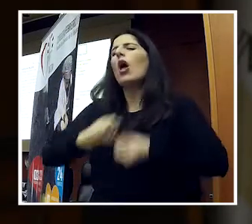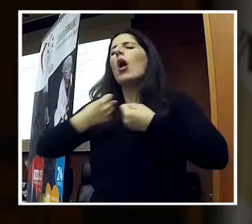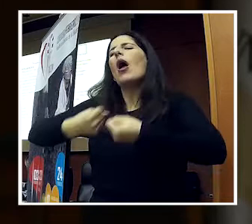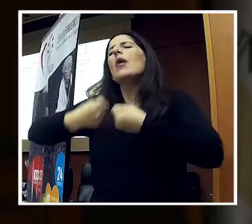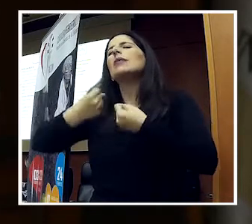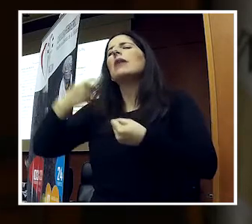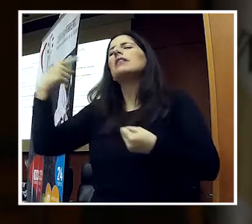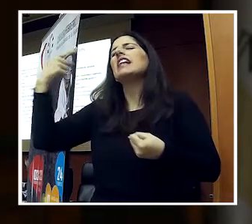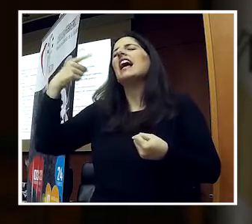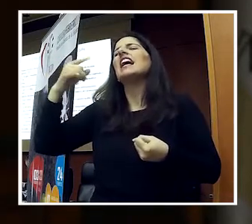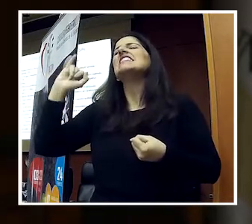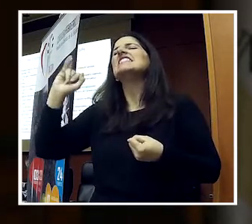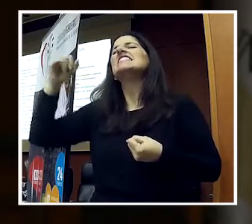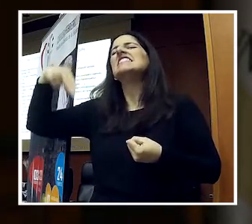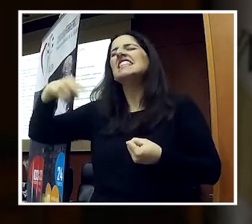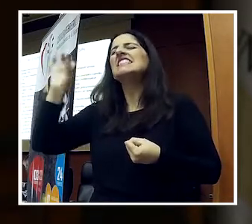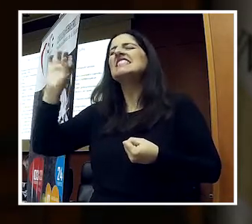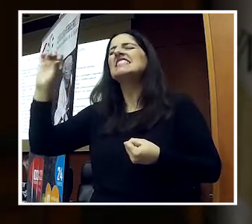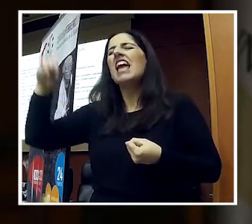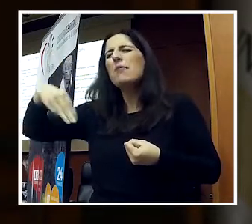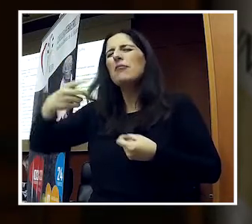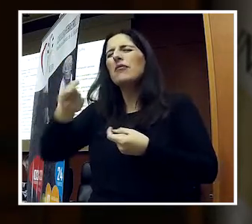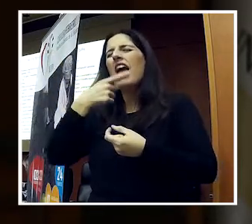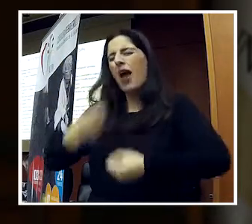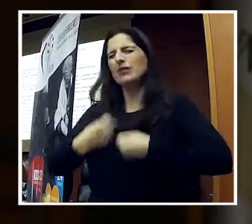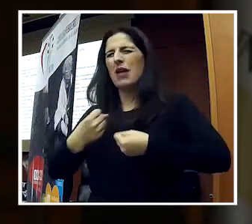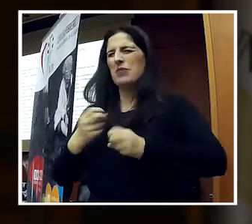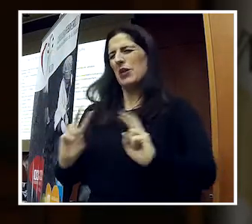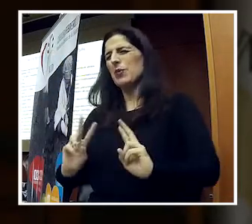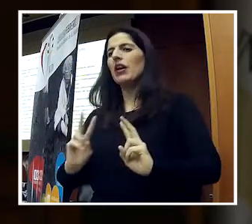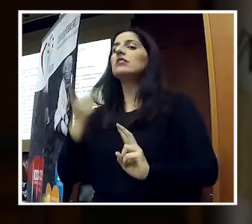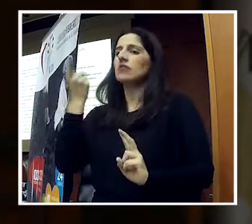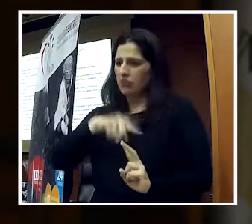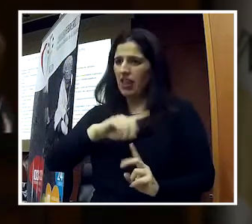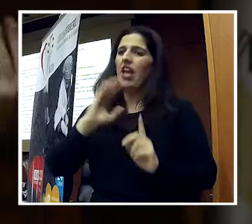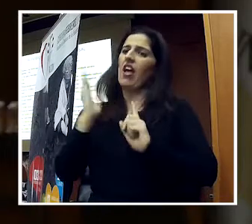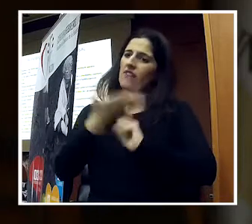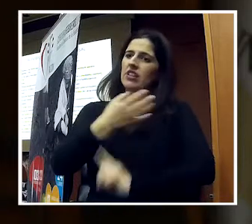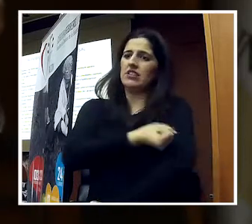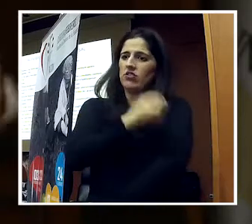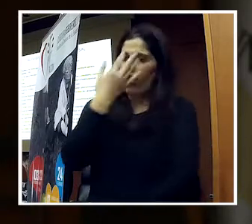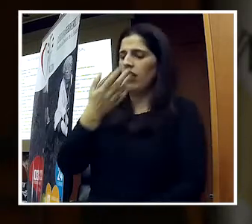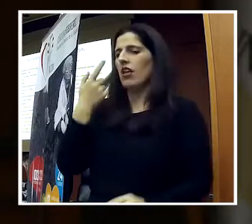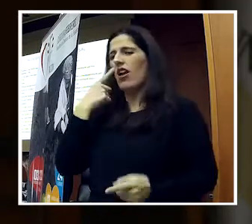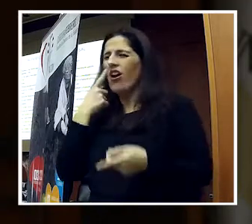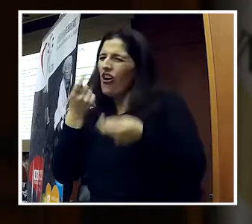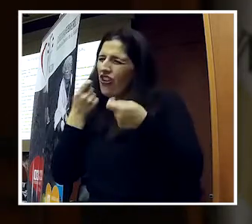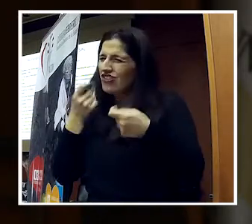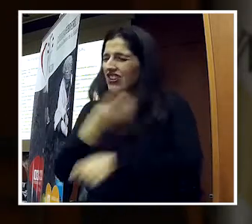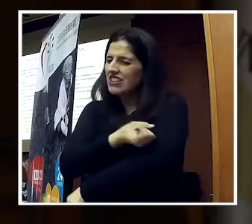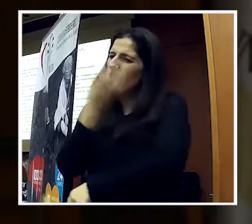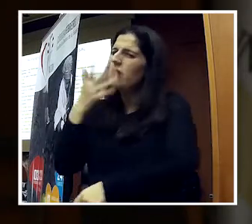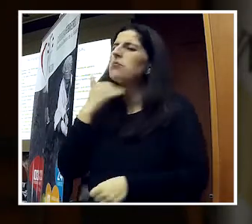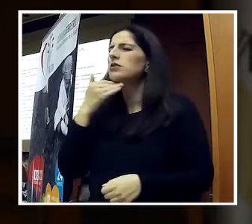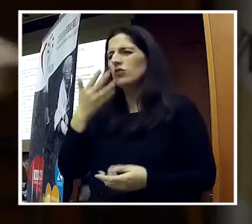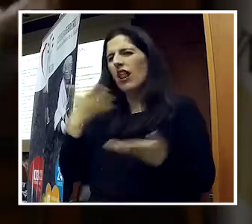sustancias hipertensoras y tendríamos que tener muchísimo cuidado con ellas. Y fundamentalmente lo que os decía, fijaros la cantidad, el 70 o el 80% de